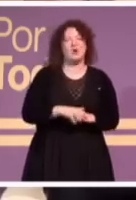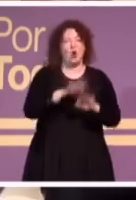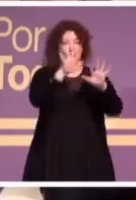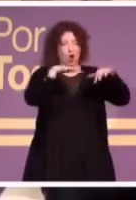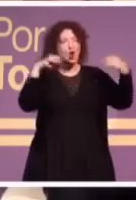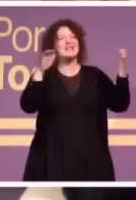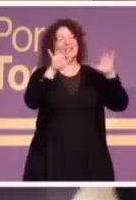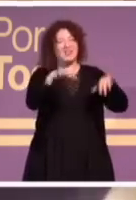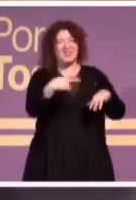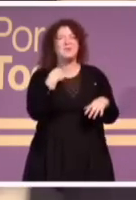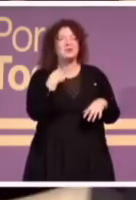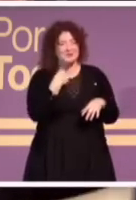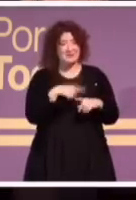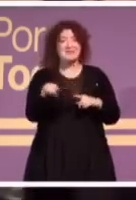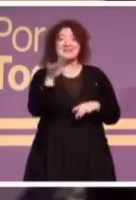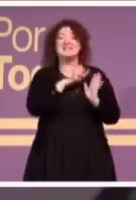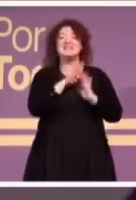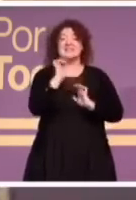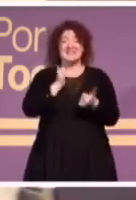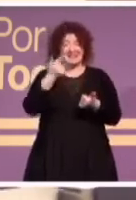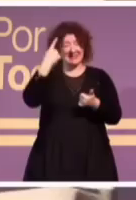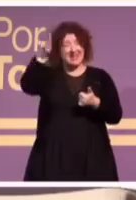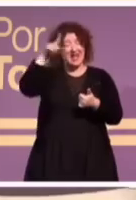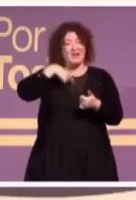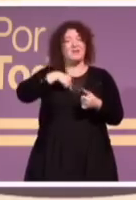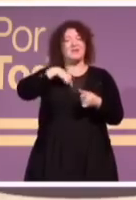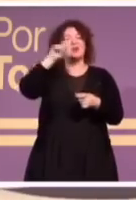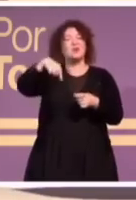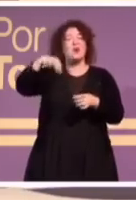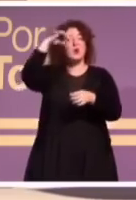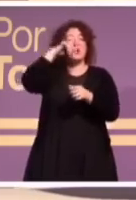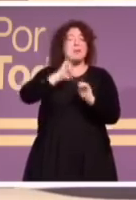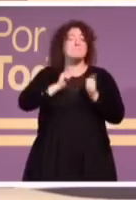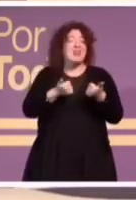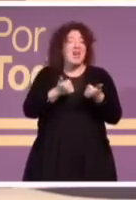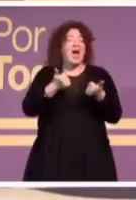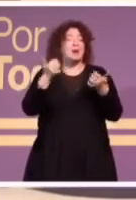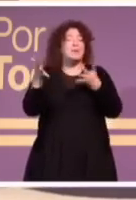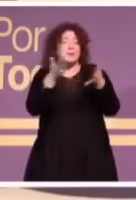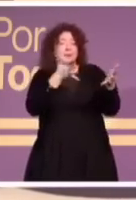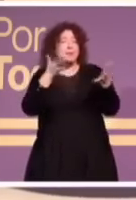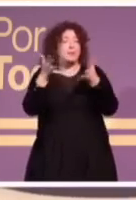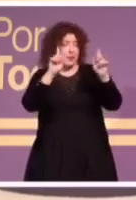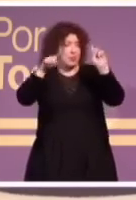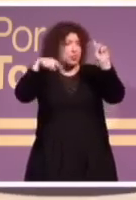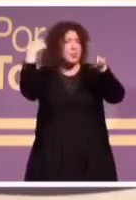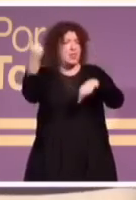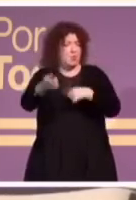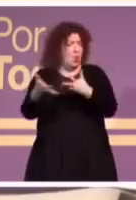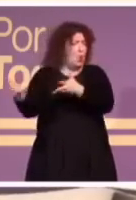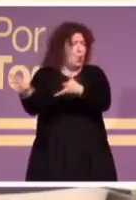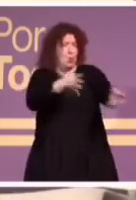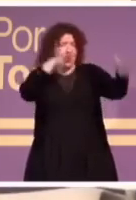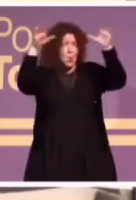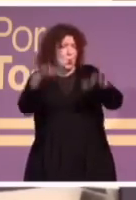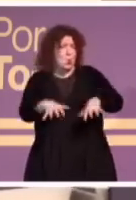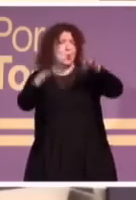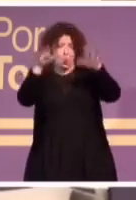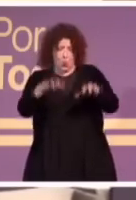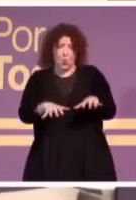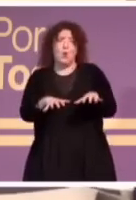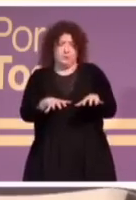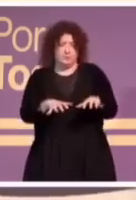Congreso. Quien siembra vientos recoge tempestades, decían. No debería